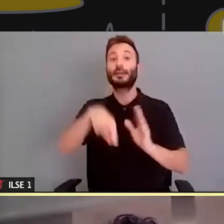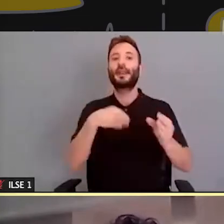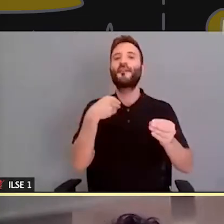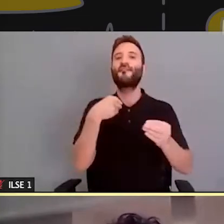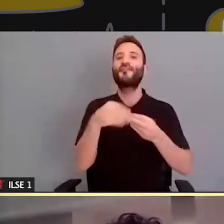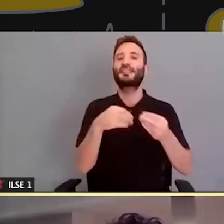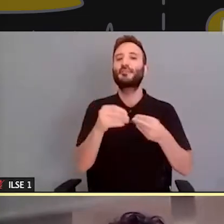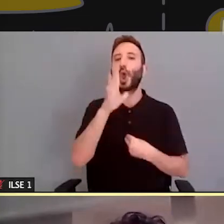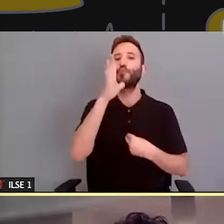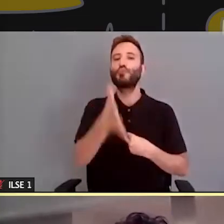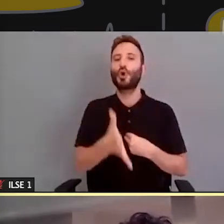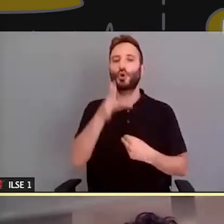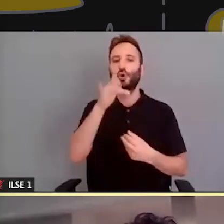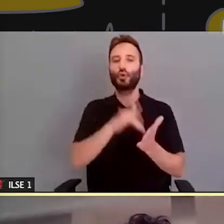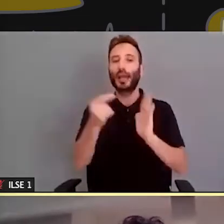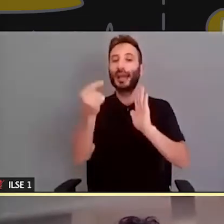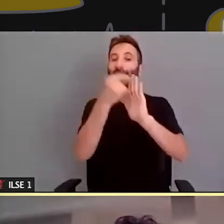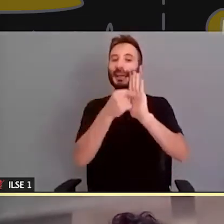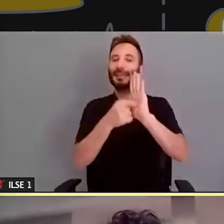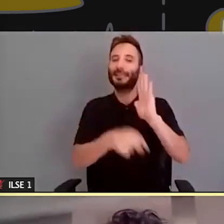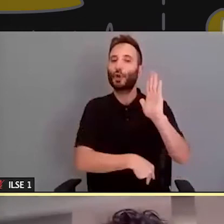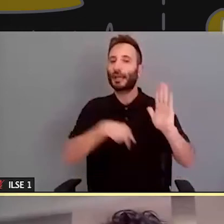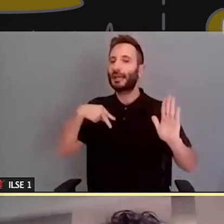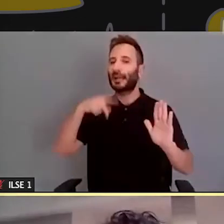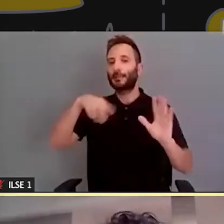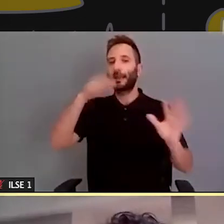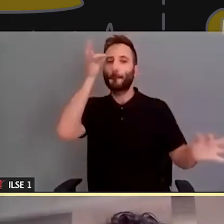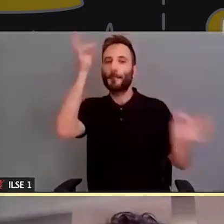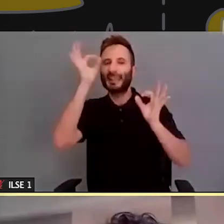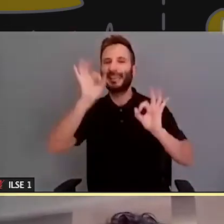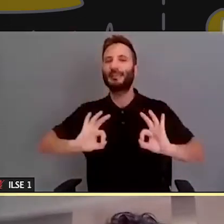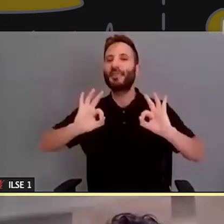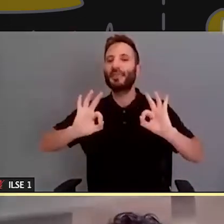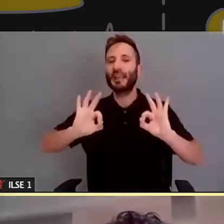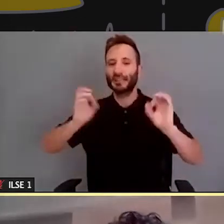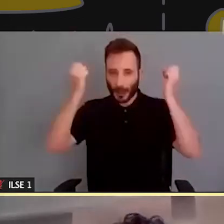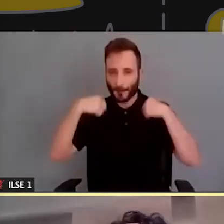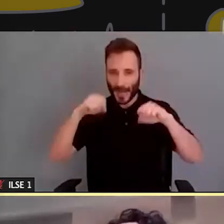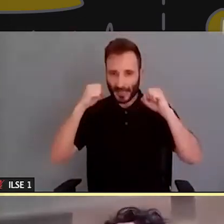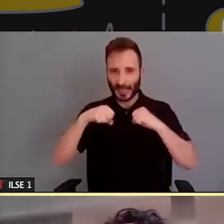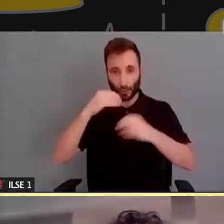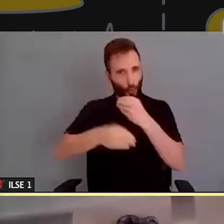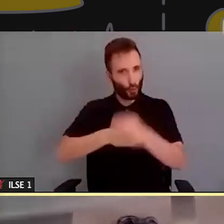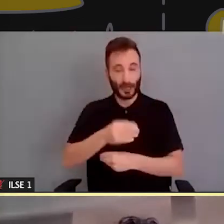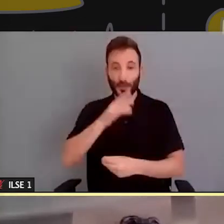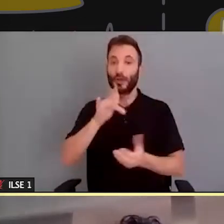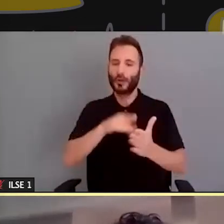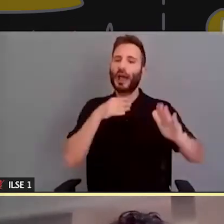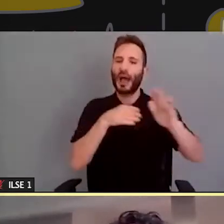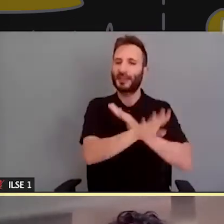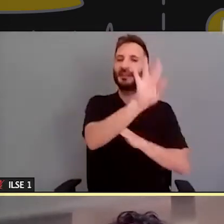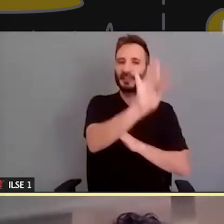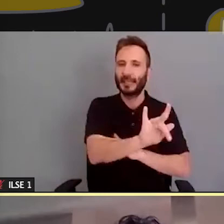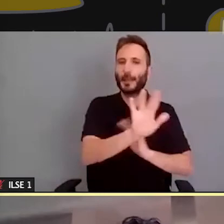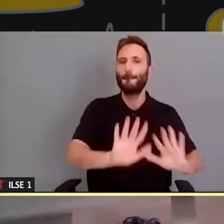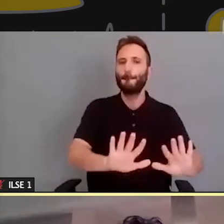ese equilibrio entre requisitos genéricos y medidas concretas y prácticas, ¿no? Sí, tiene que ser accesible, pero ¿cómo aterrizamos